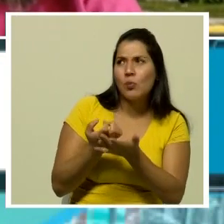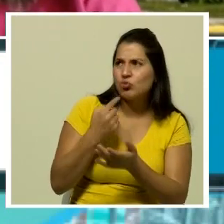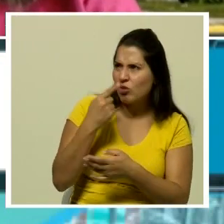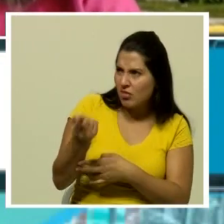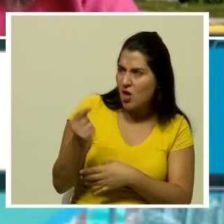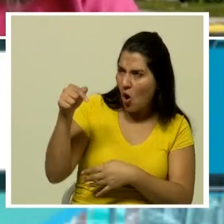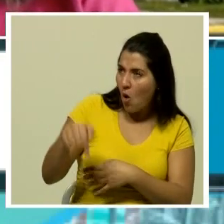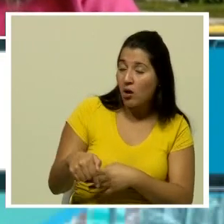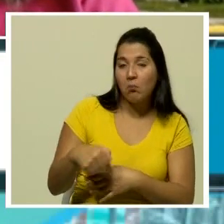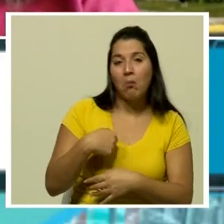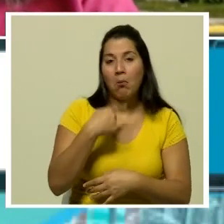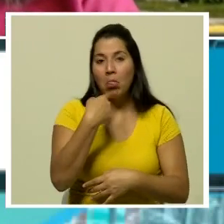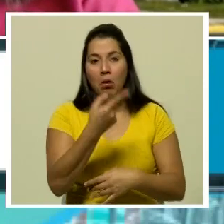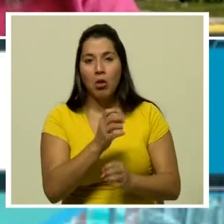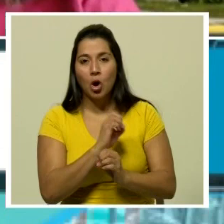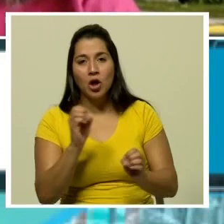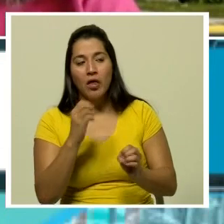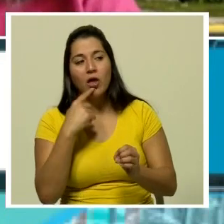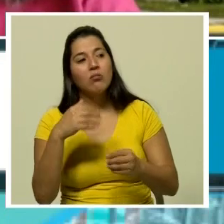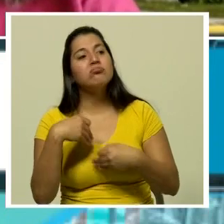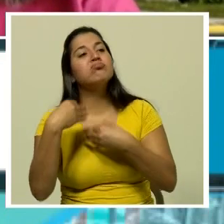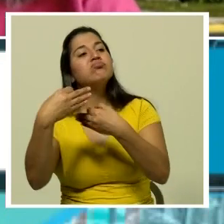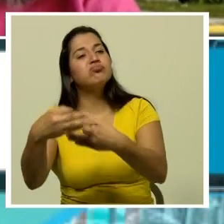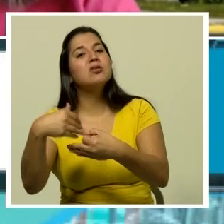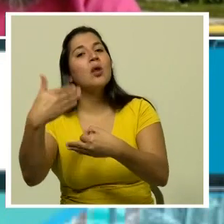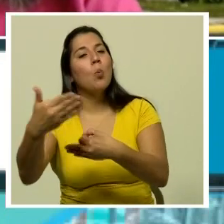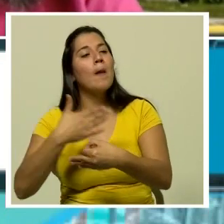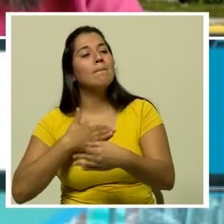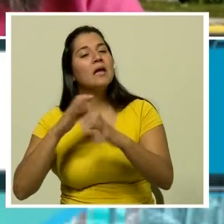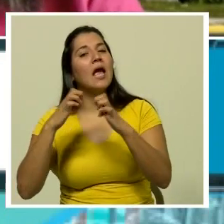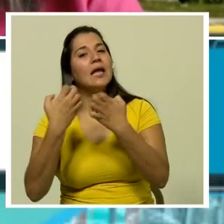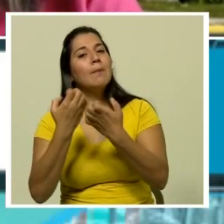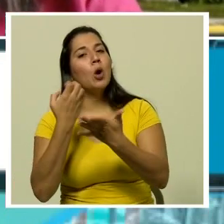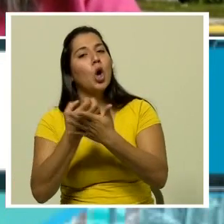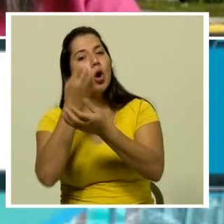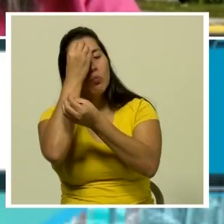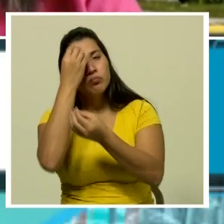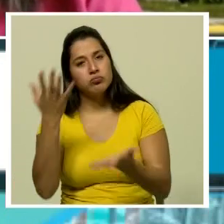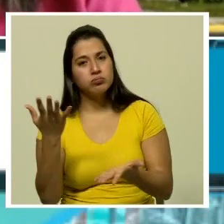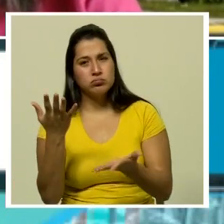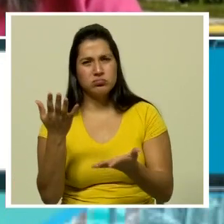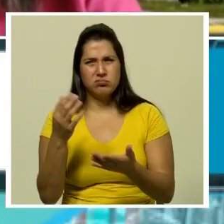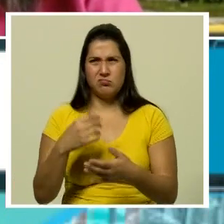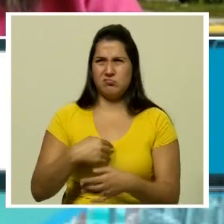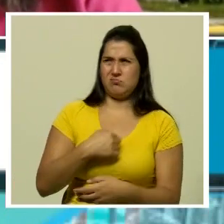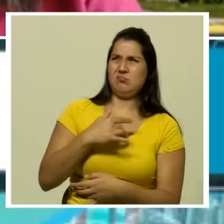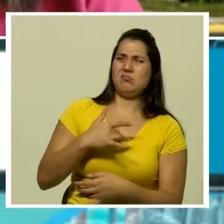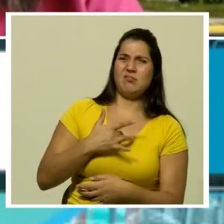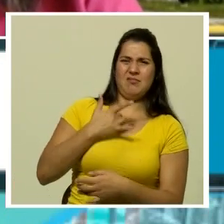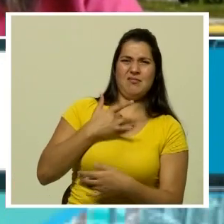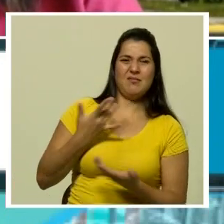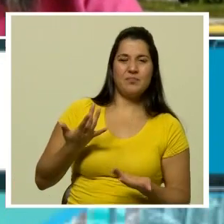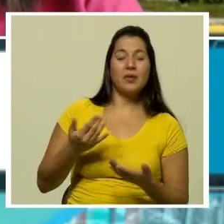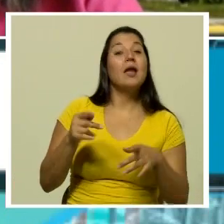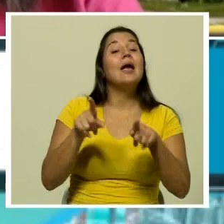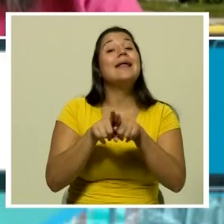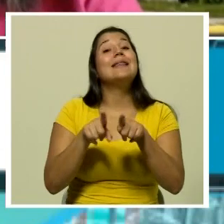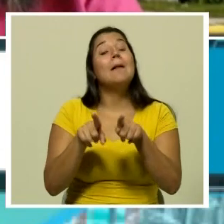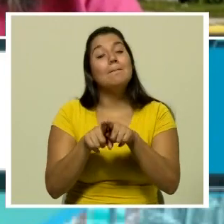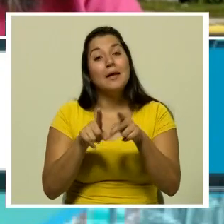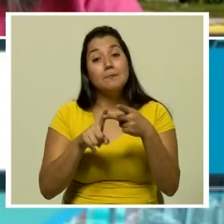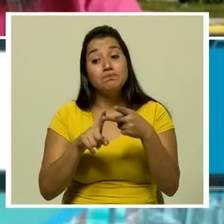ya anunció que no lo va a hacer él, lo va a hacer su equipo económico. Y luego lo otro es que centró buena parte del